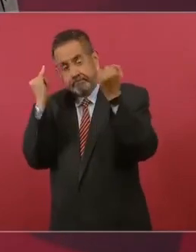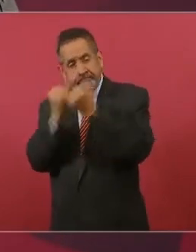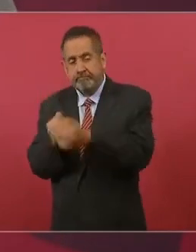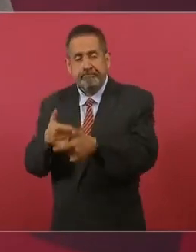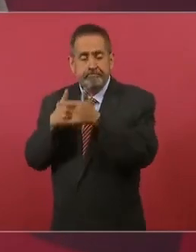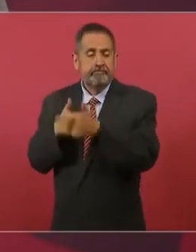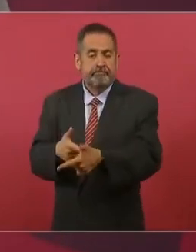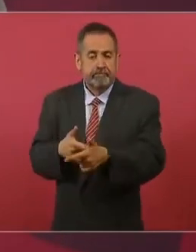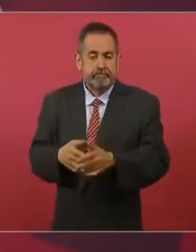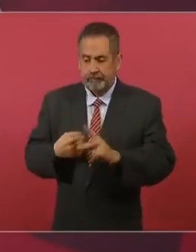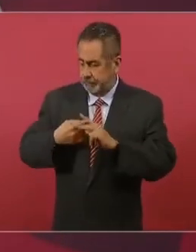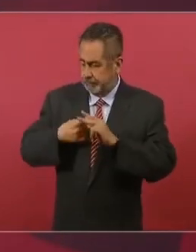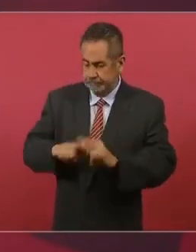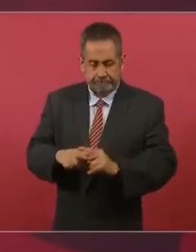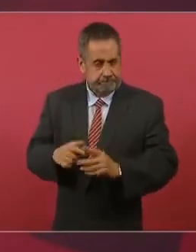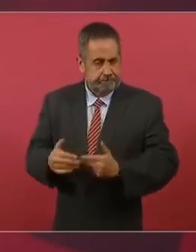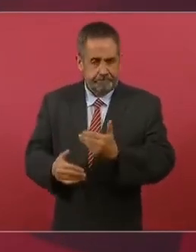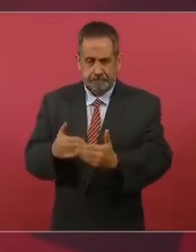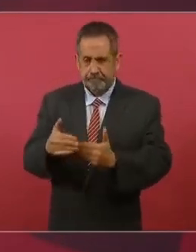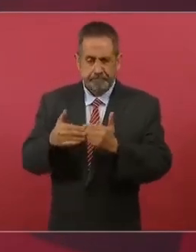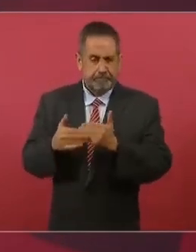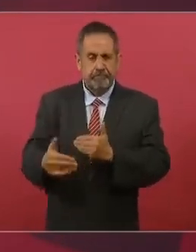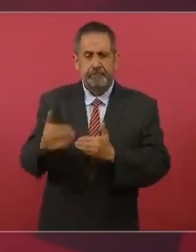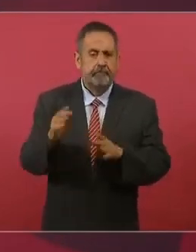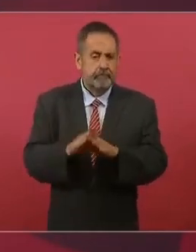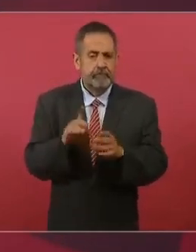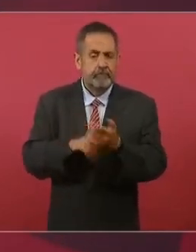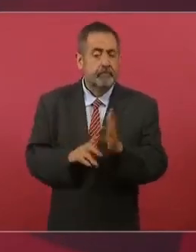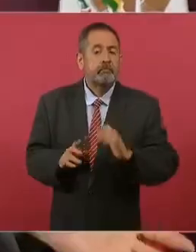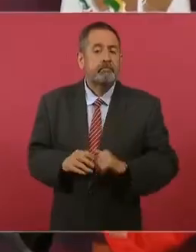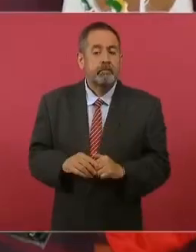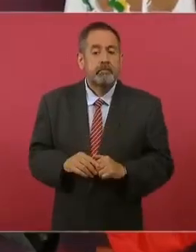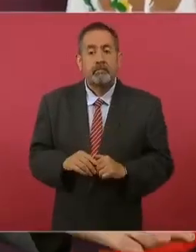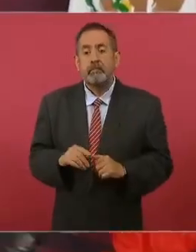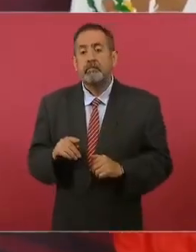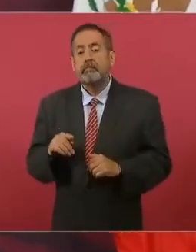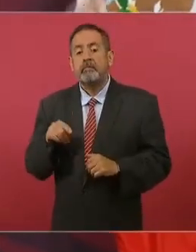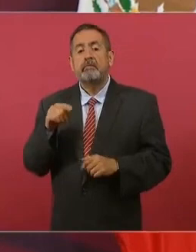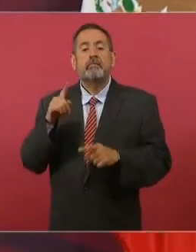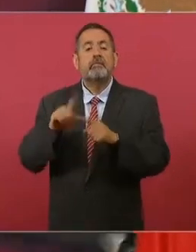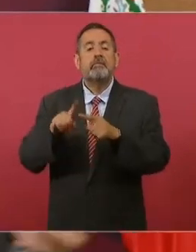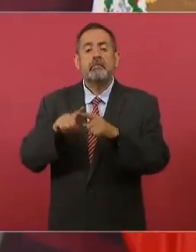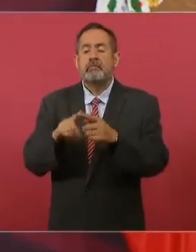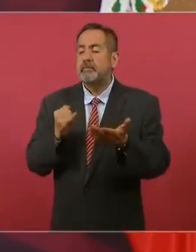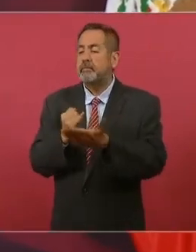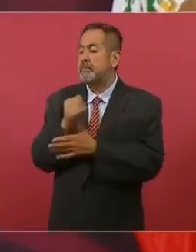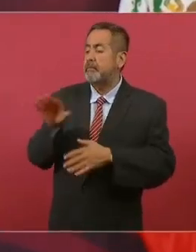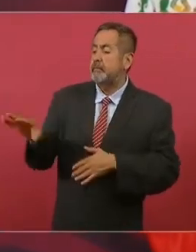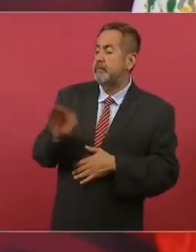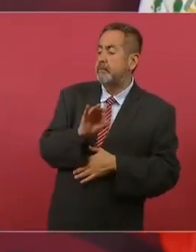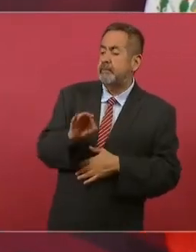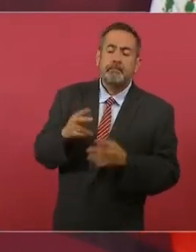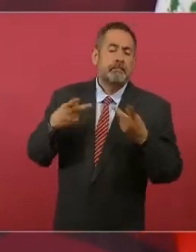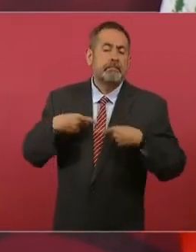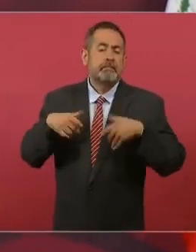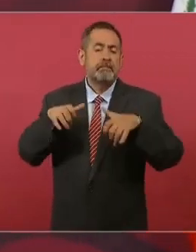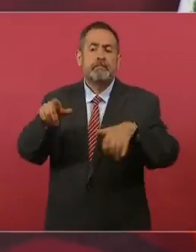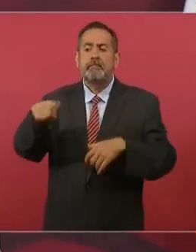ya se echó a andar esto. Al final, ¿quién va a decidir? El pueblo de México, la